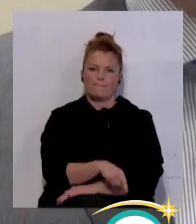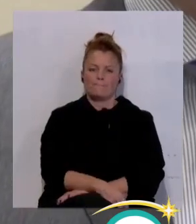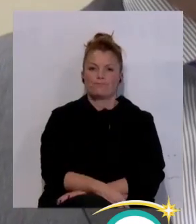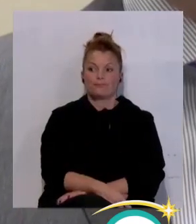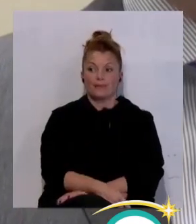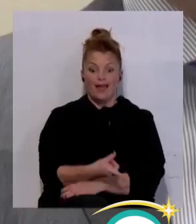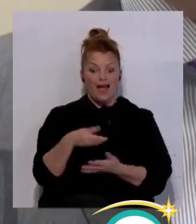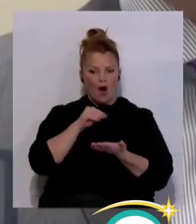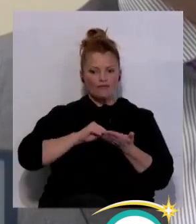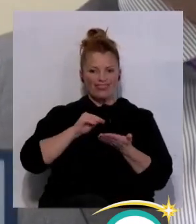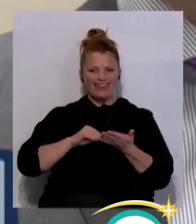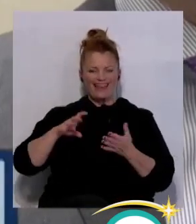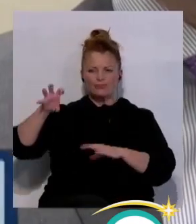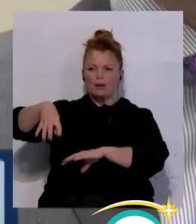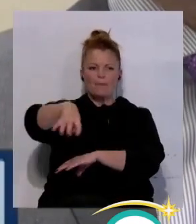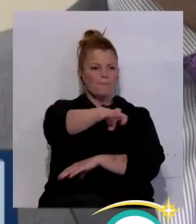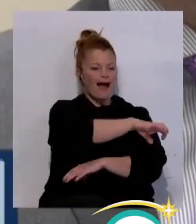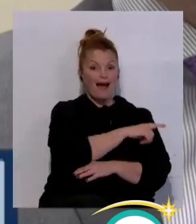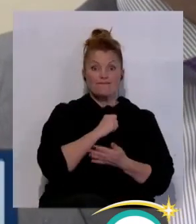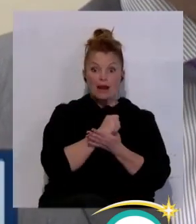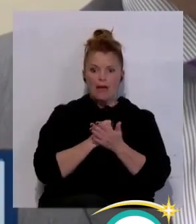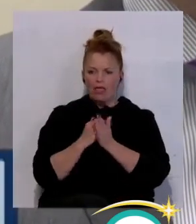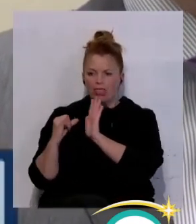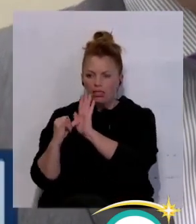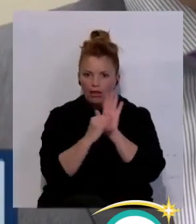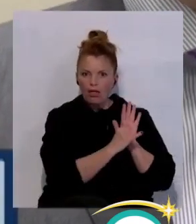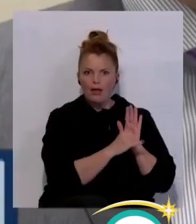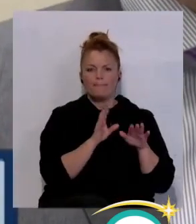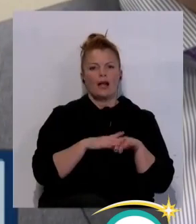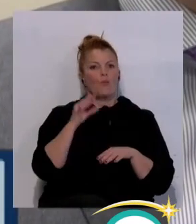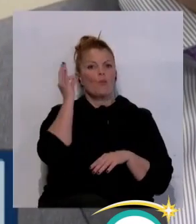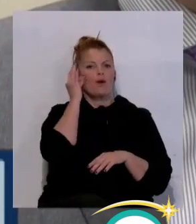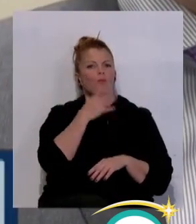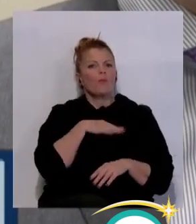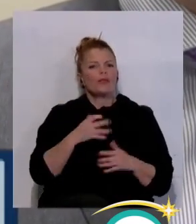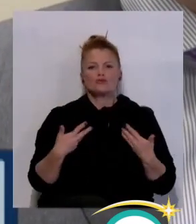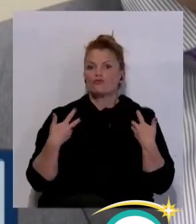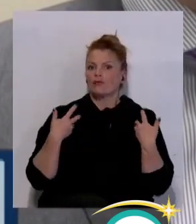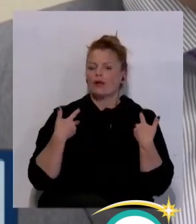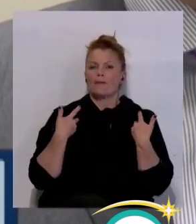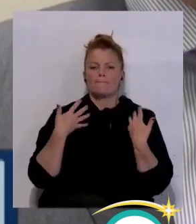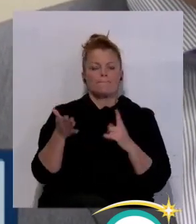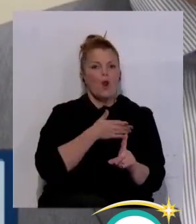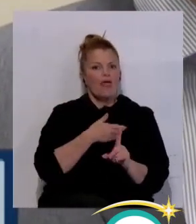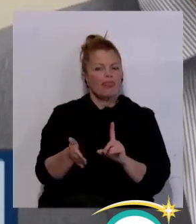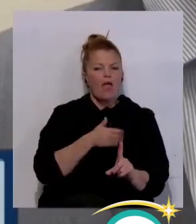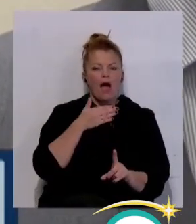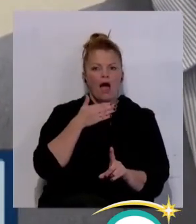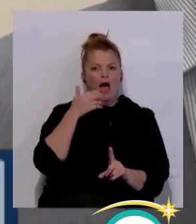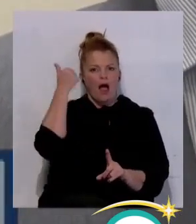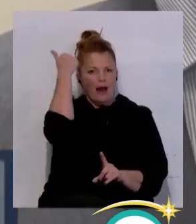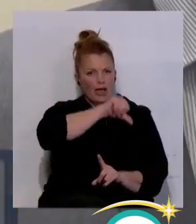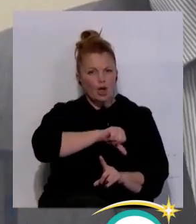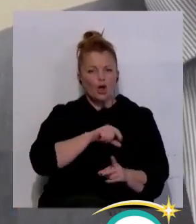Esas oficinas de farmacia cercanas, en este caso a las mujeres que puedan sufrir violencia de género o cualquier